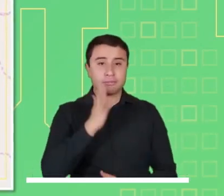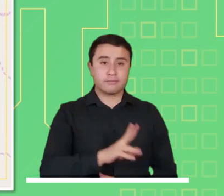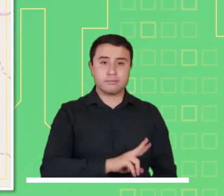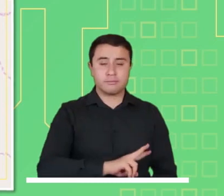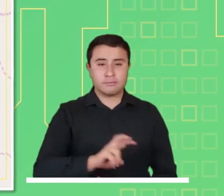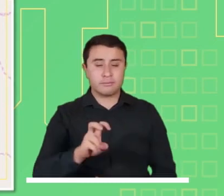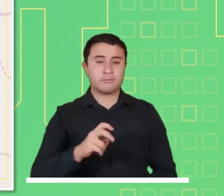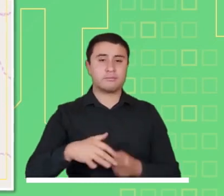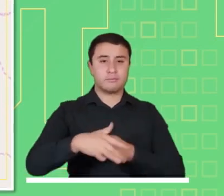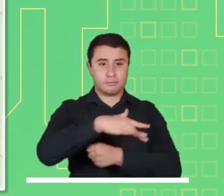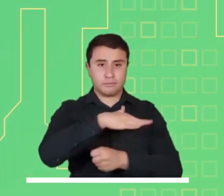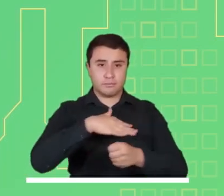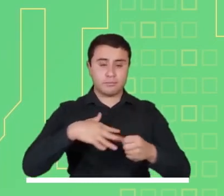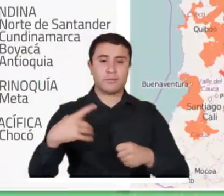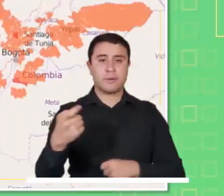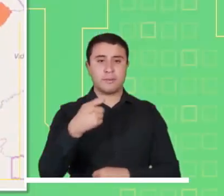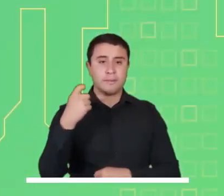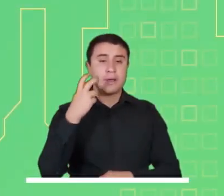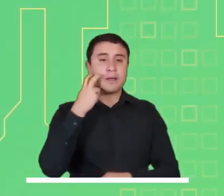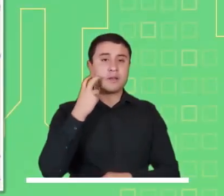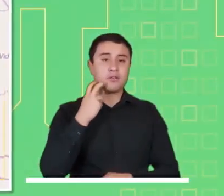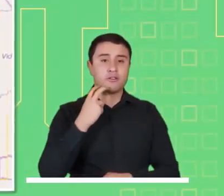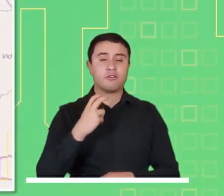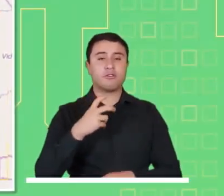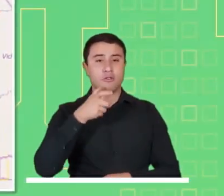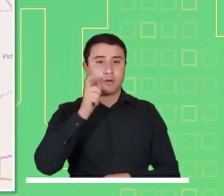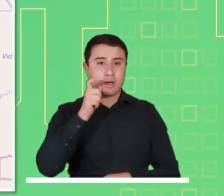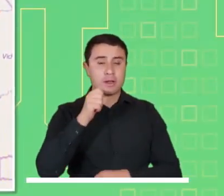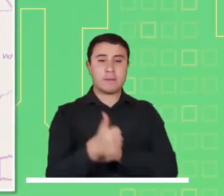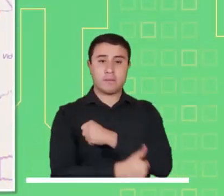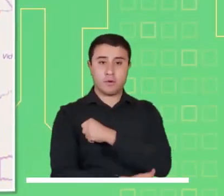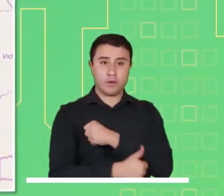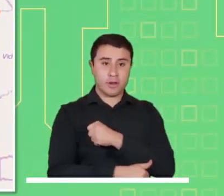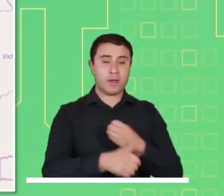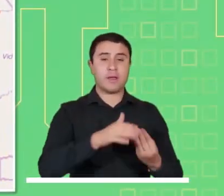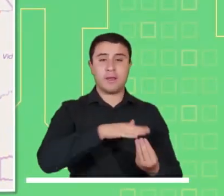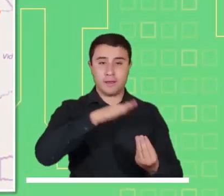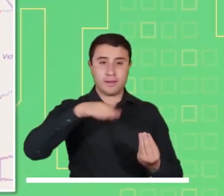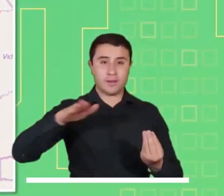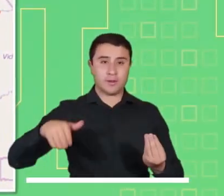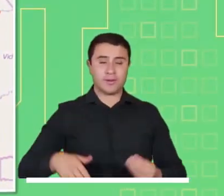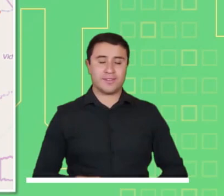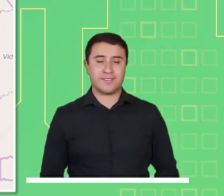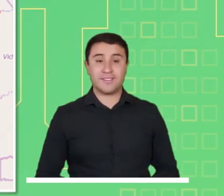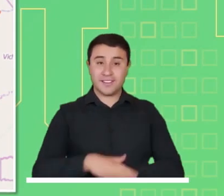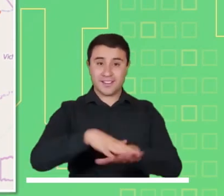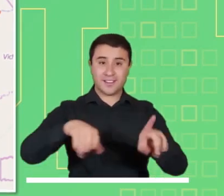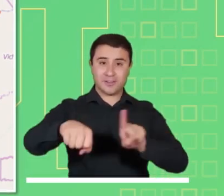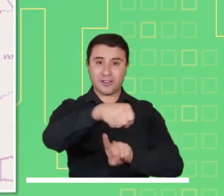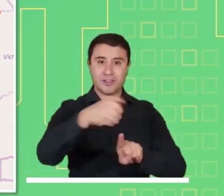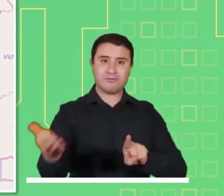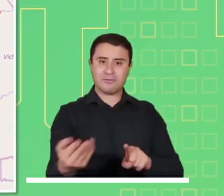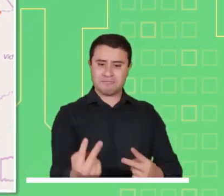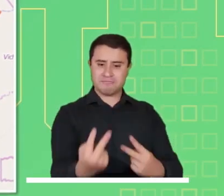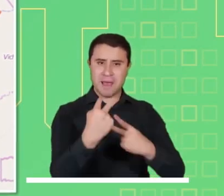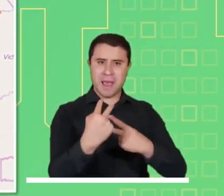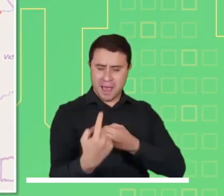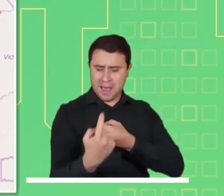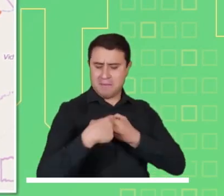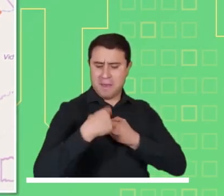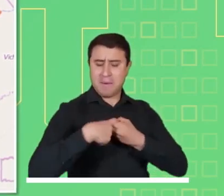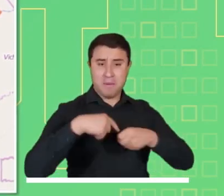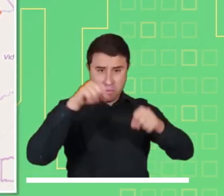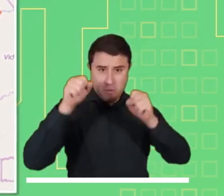Nariño. Alerta roja por probabilidad de deslizamientos en zonas inestables de norte de